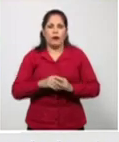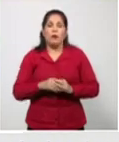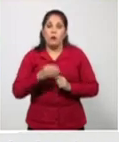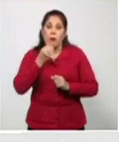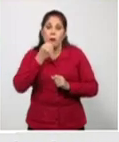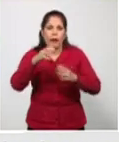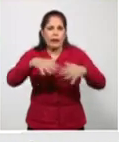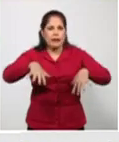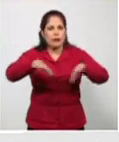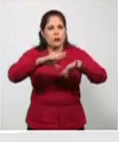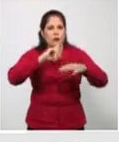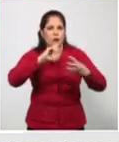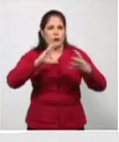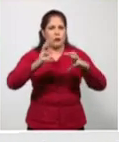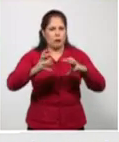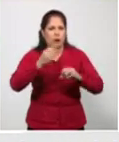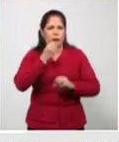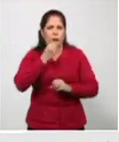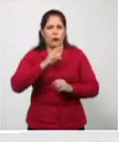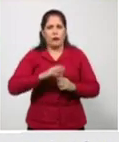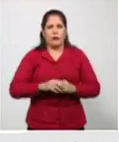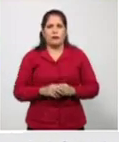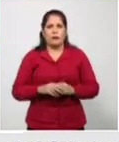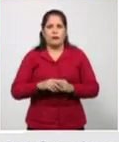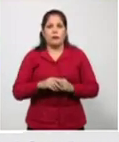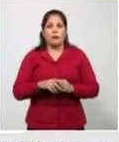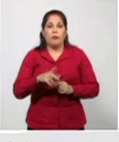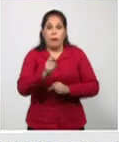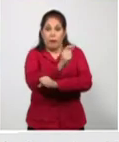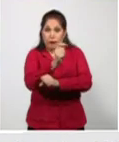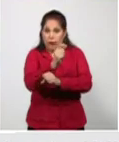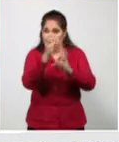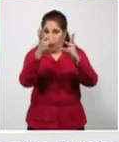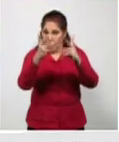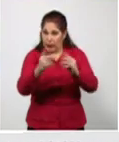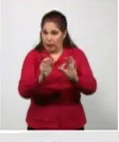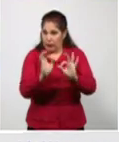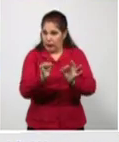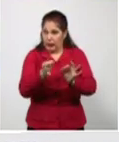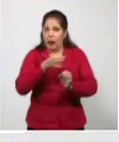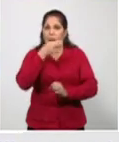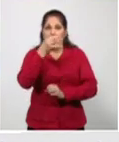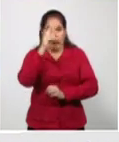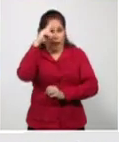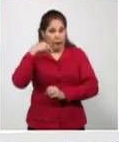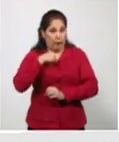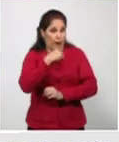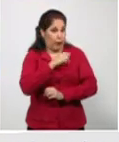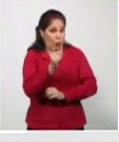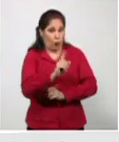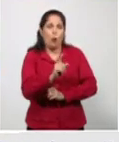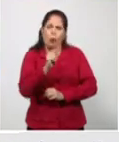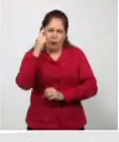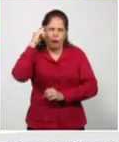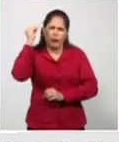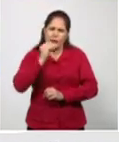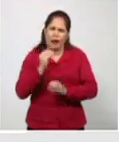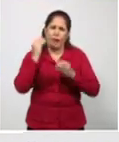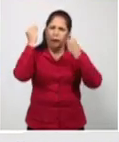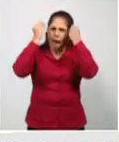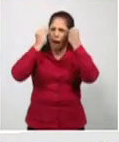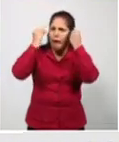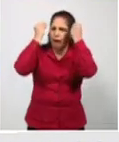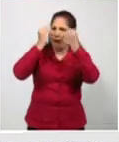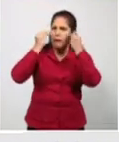más complejas. Y él ratifica, aún sin ser médico, pero con mucha capacidad y además que ha venido trabajando